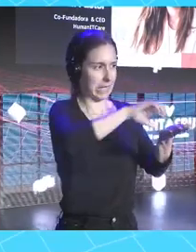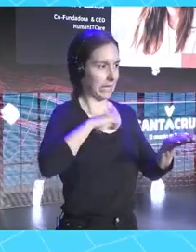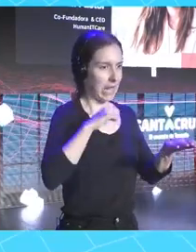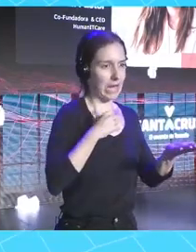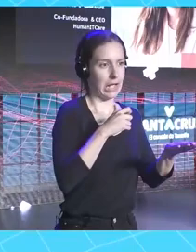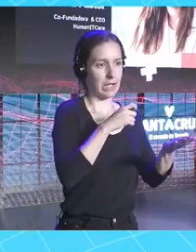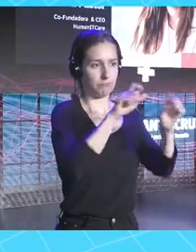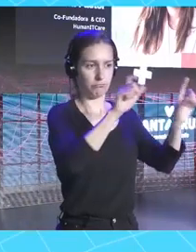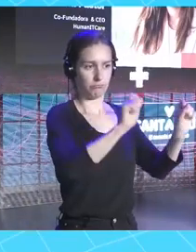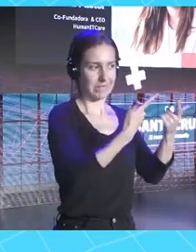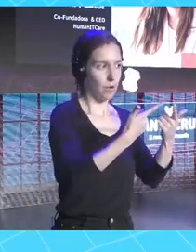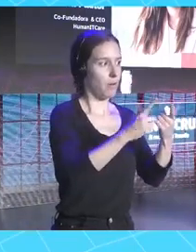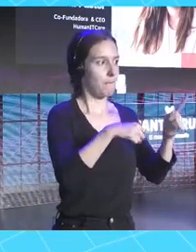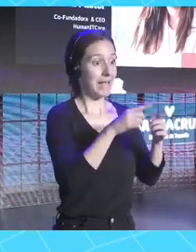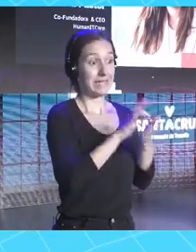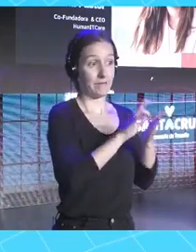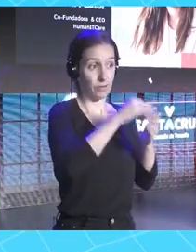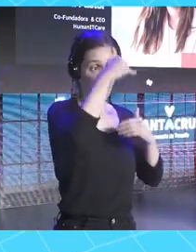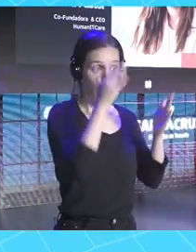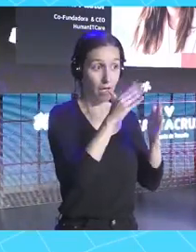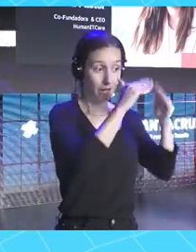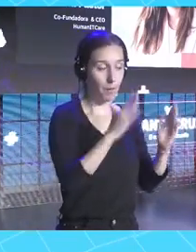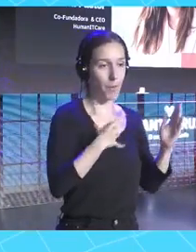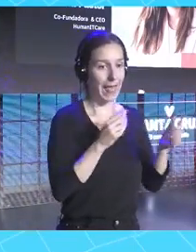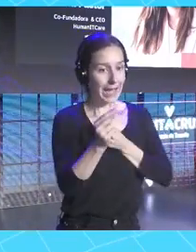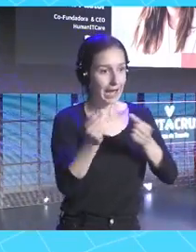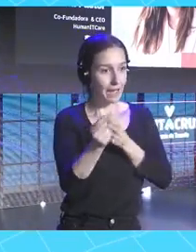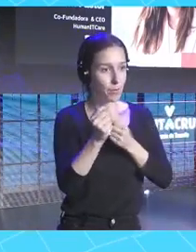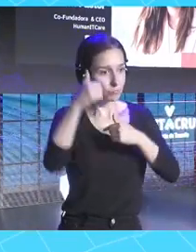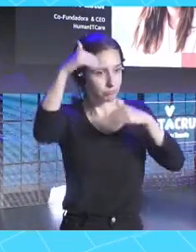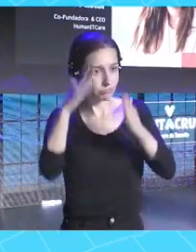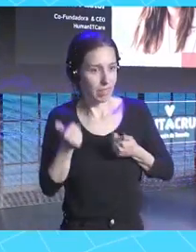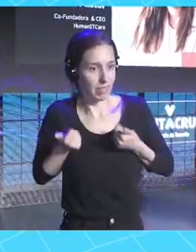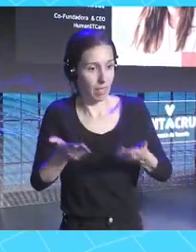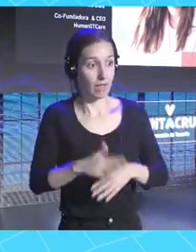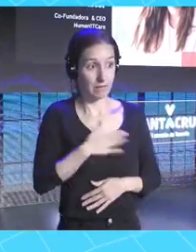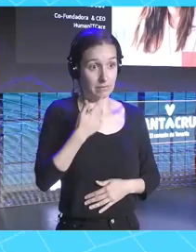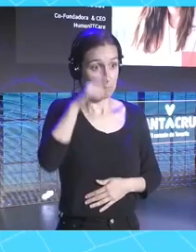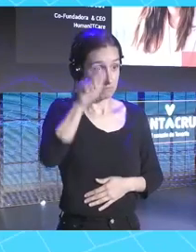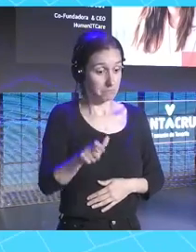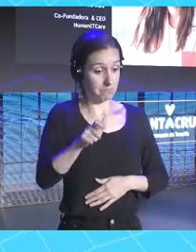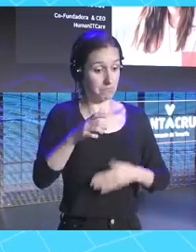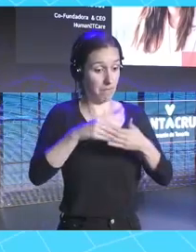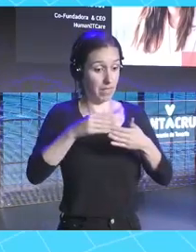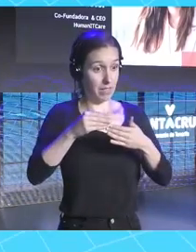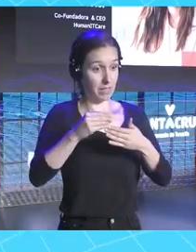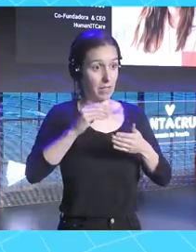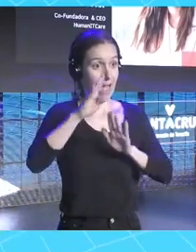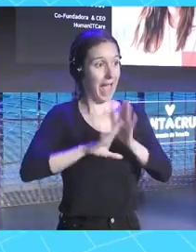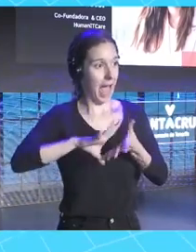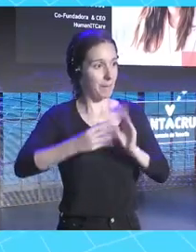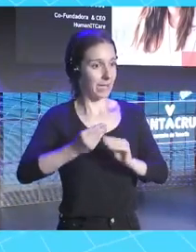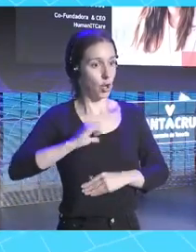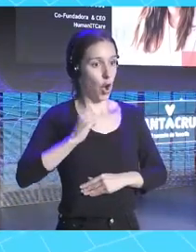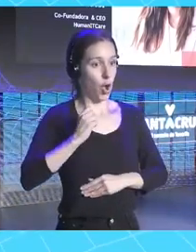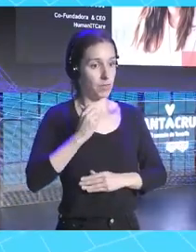o servicios de atención a domicilio puedan llevar esa atención en remoto no Al final el paciente tiene la propia aplicación del hospital se conecta con nuestro sistema